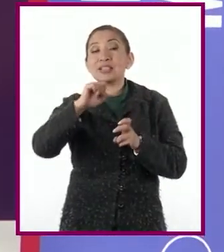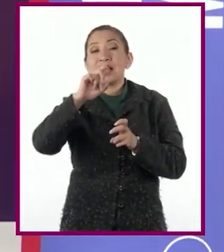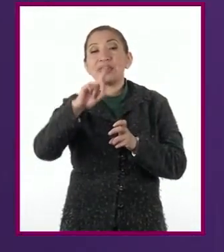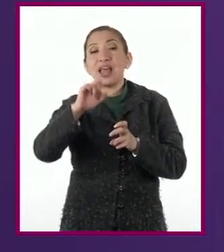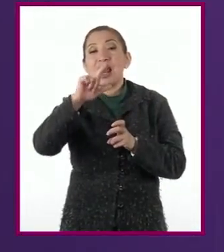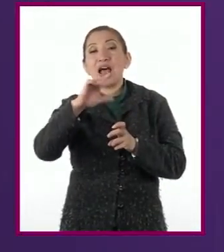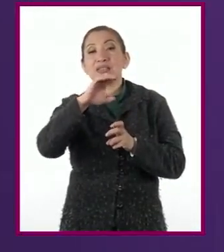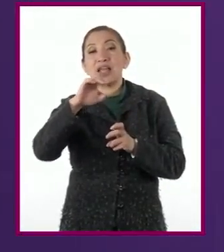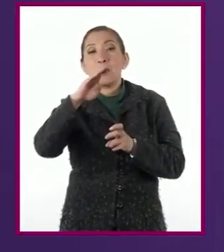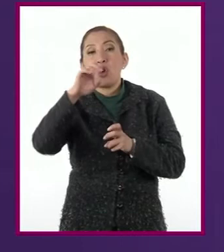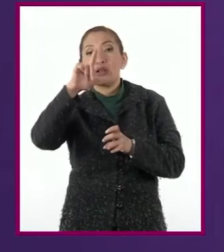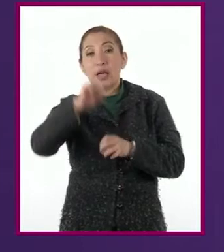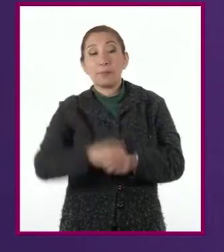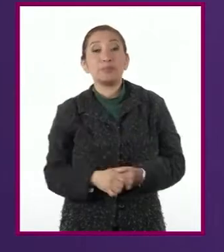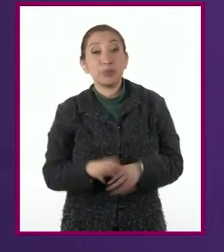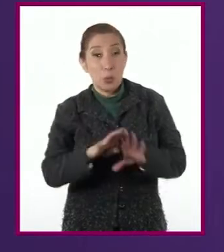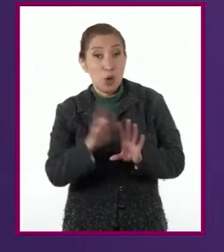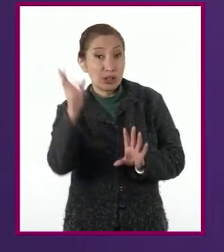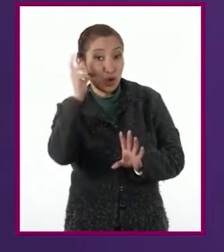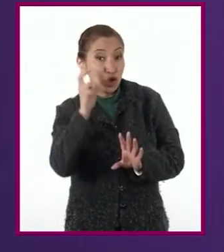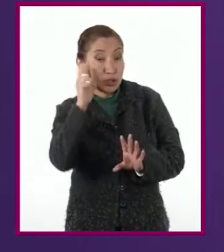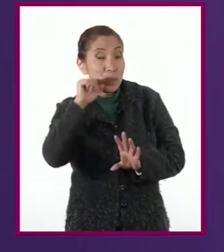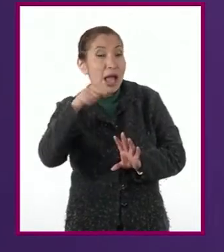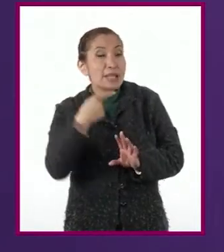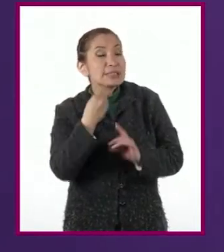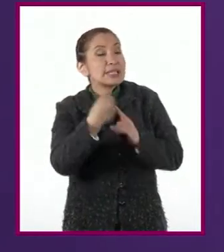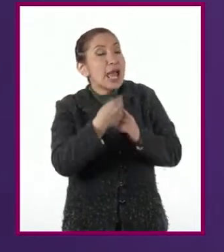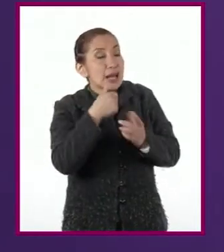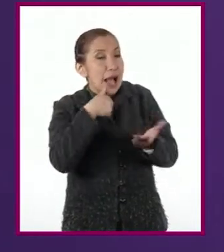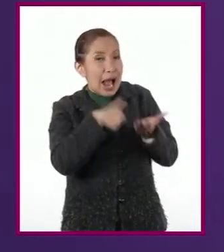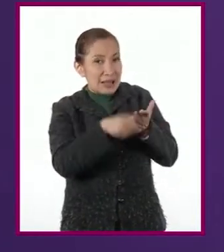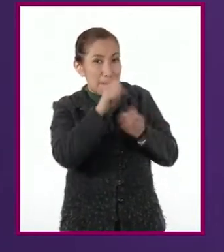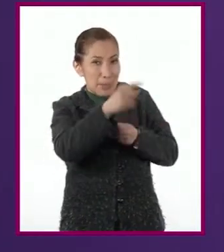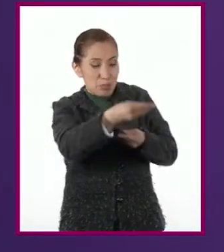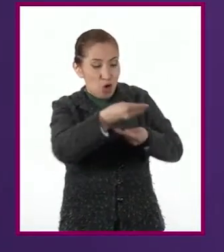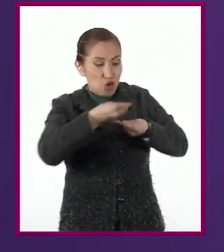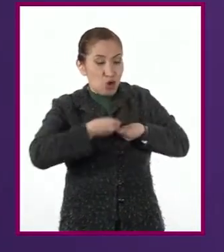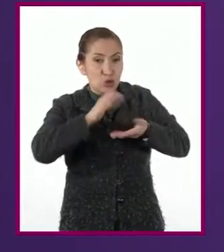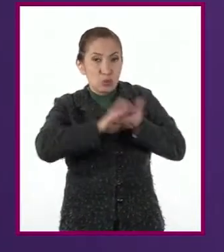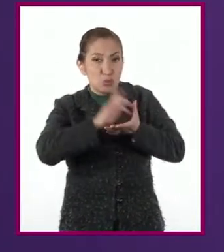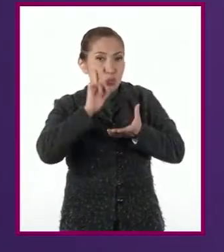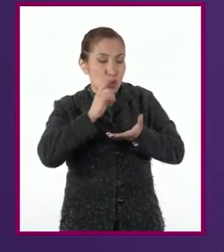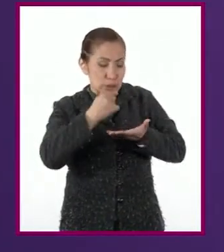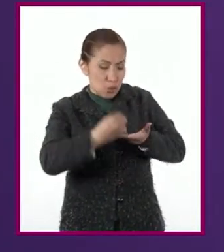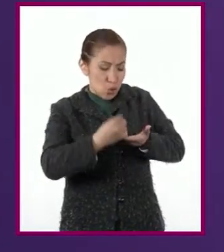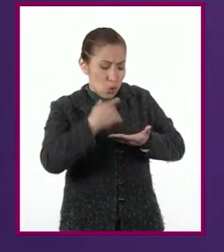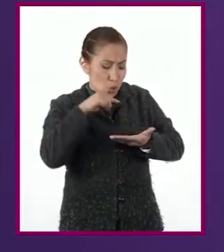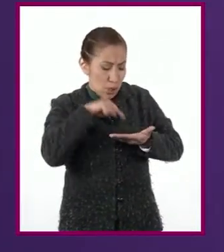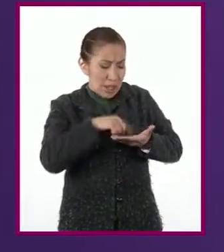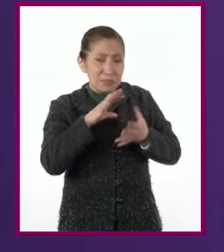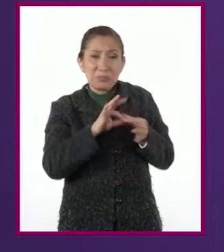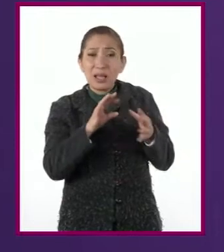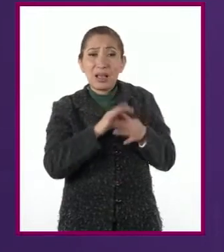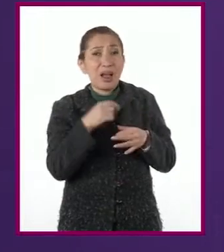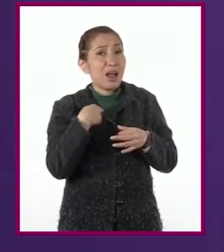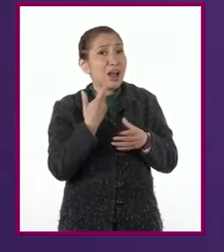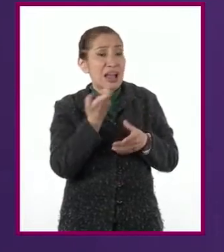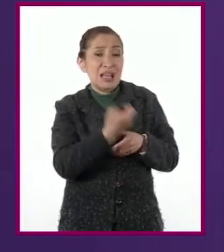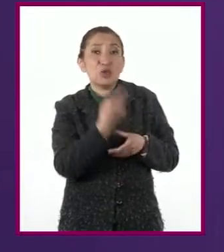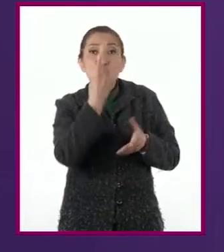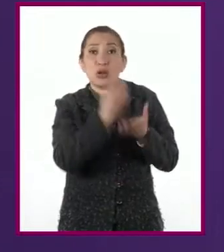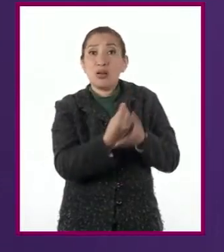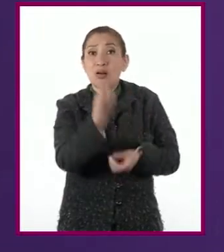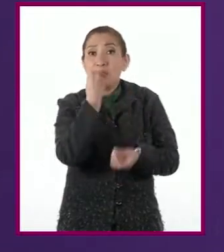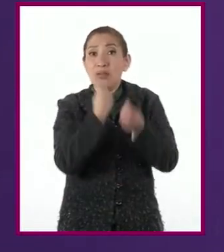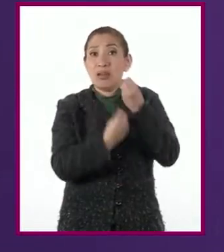Cebolla, que, como escuchamos, fue inspirado por una carta que recibió de su esposa, donde le contaba que eso era